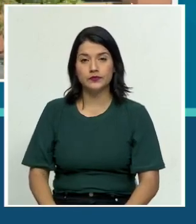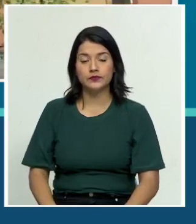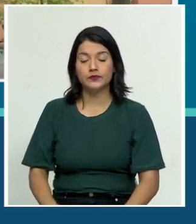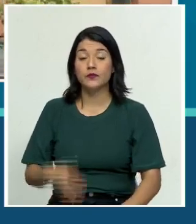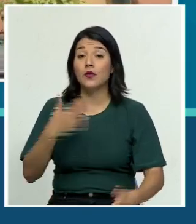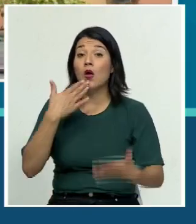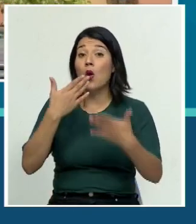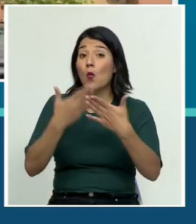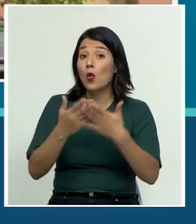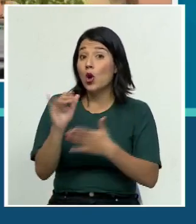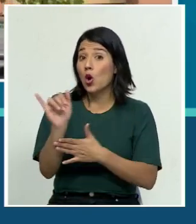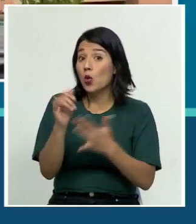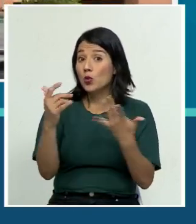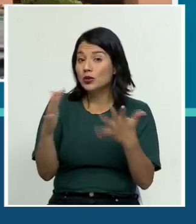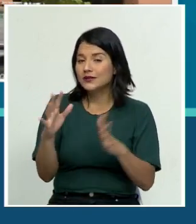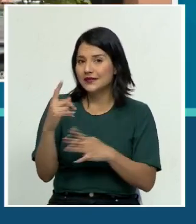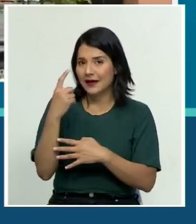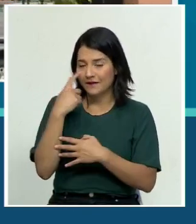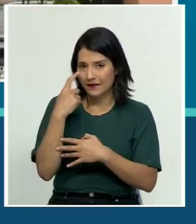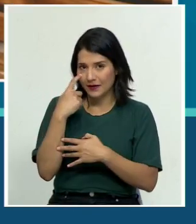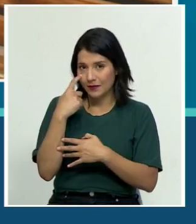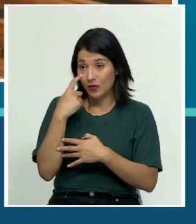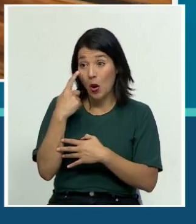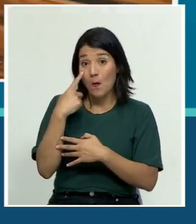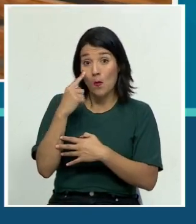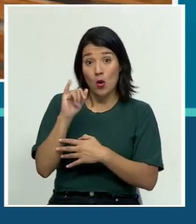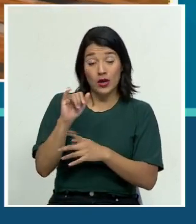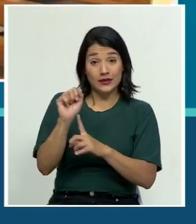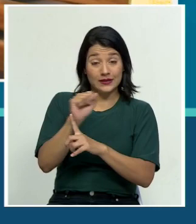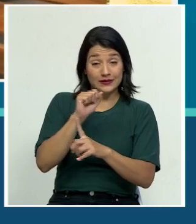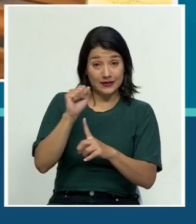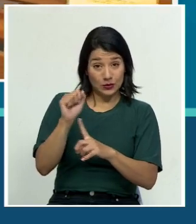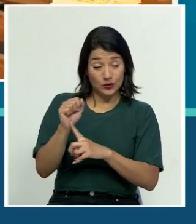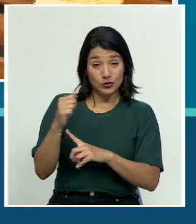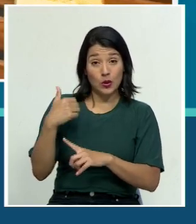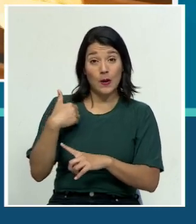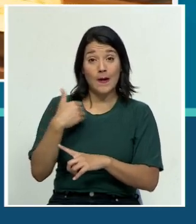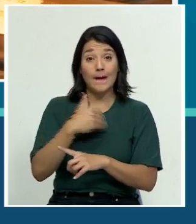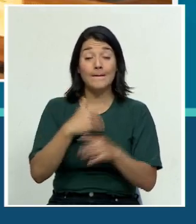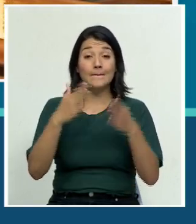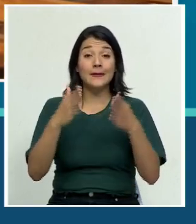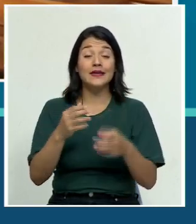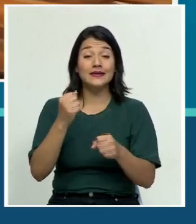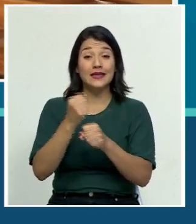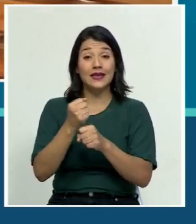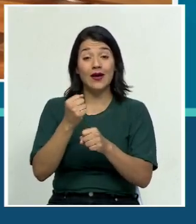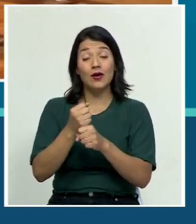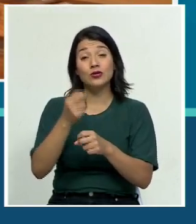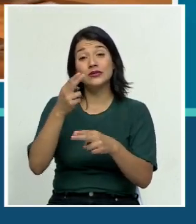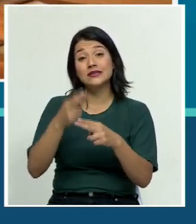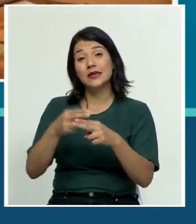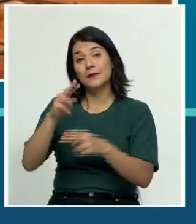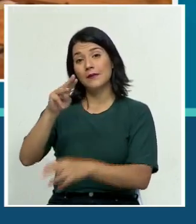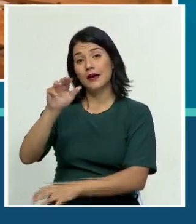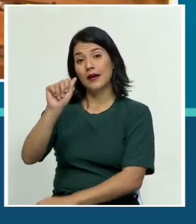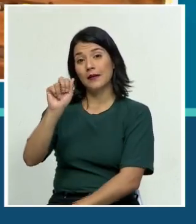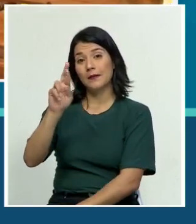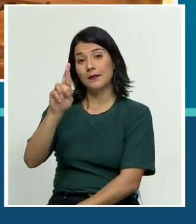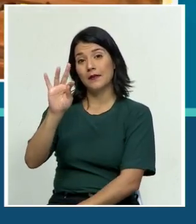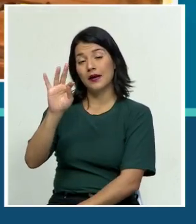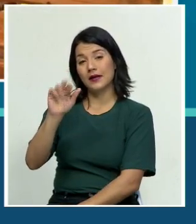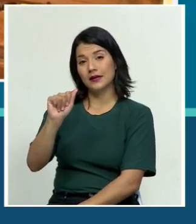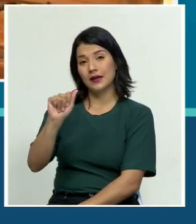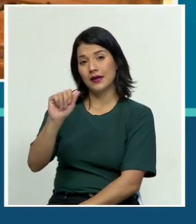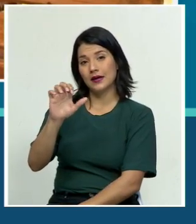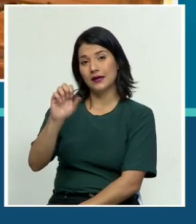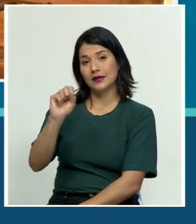Bueno, tal y como lo escuchamos, ante este escenario, la ministra de Trabajo, Marta Esquivel, solicitó un informe a la